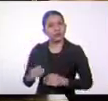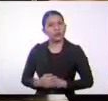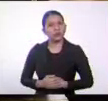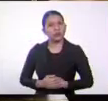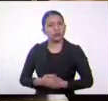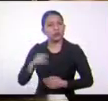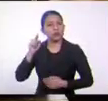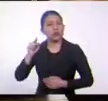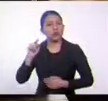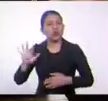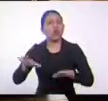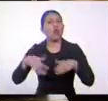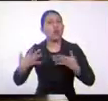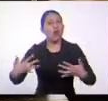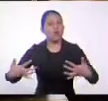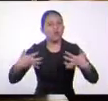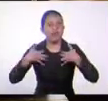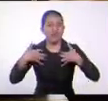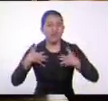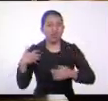nuestro modo de vida,